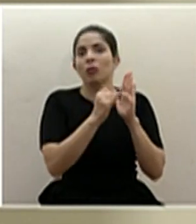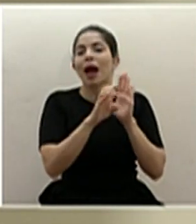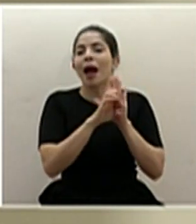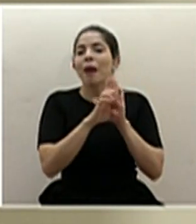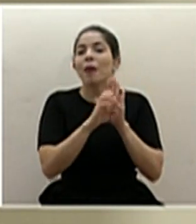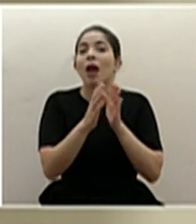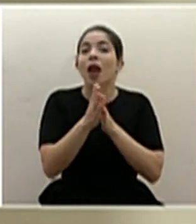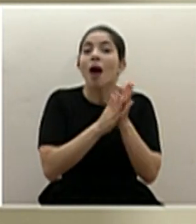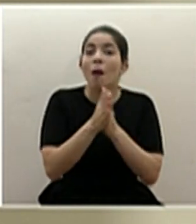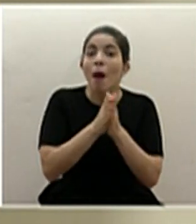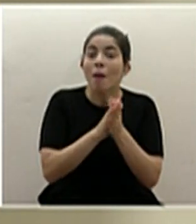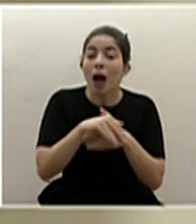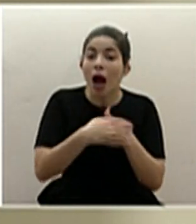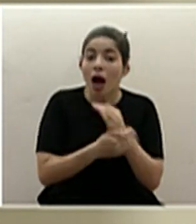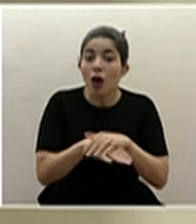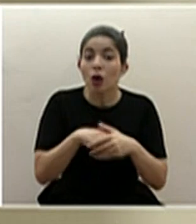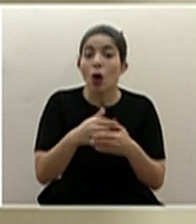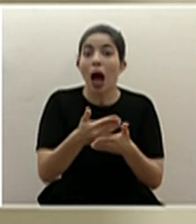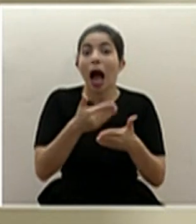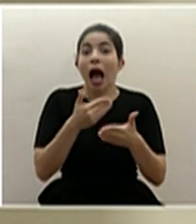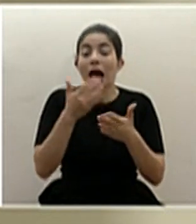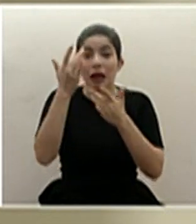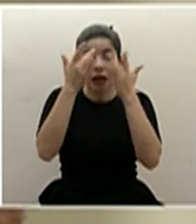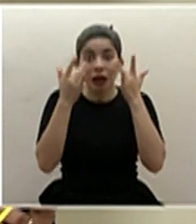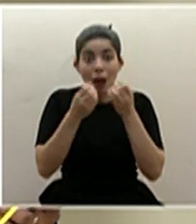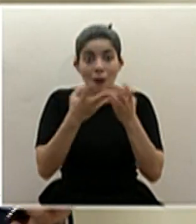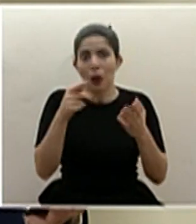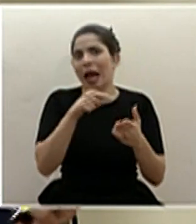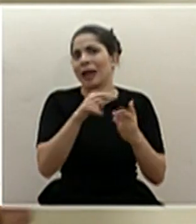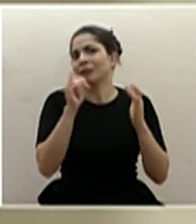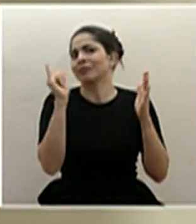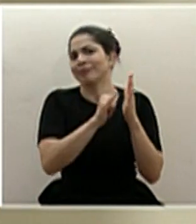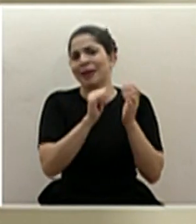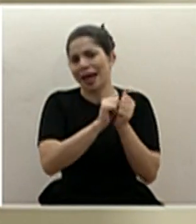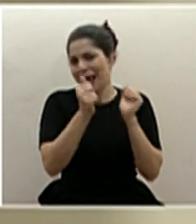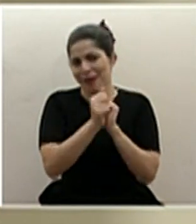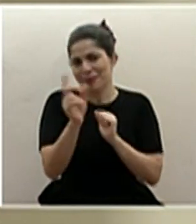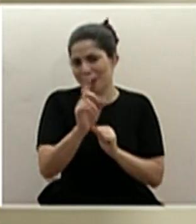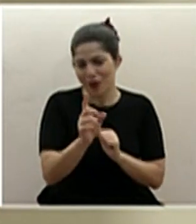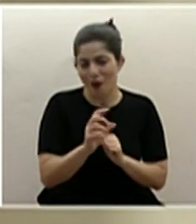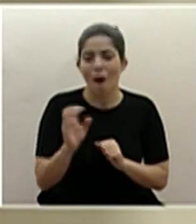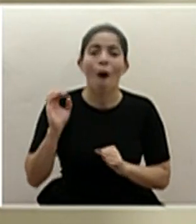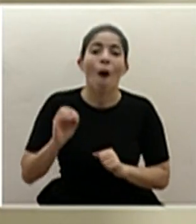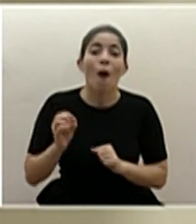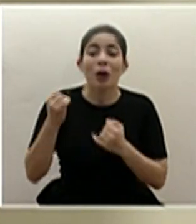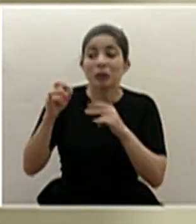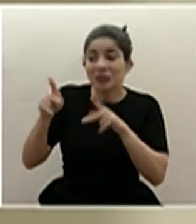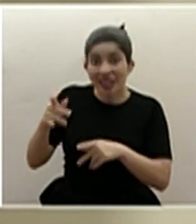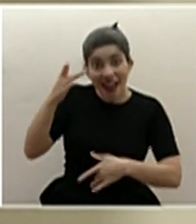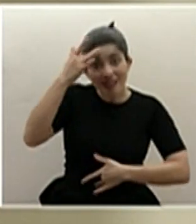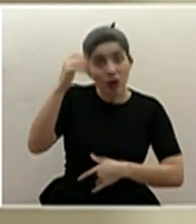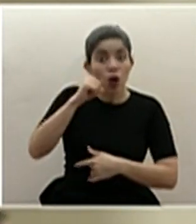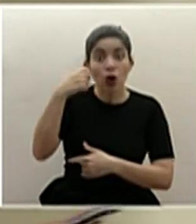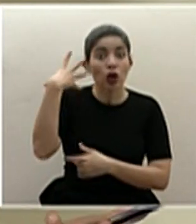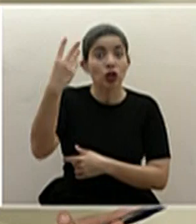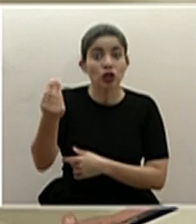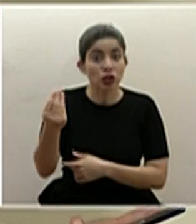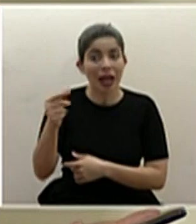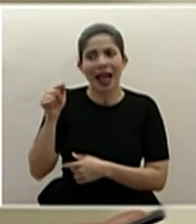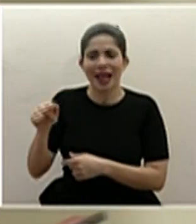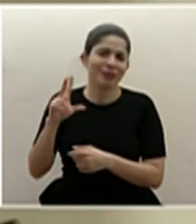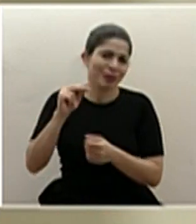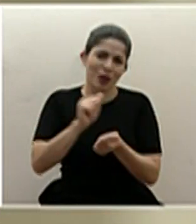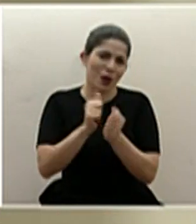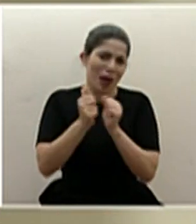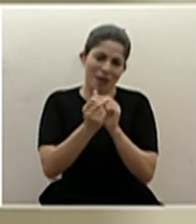las manos en un lugar público antes de tocarse la cara, eso es inamovible, eso no va a cambiar. O el mismo hecho de que si alguien está enfermo, que no salga a un lugar público, eso no va